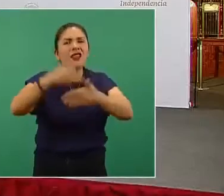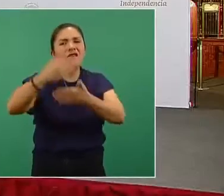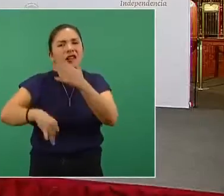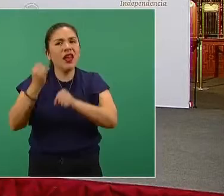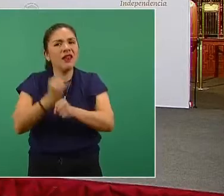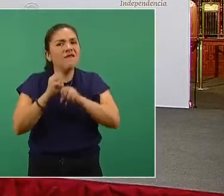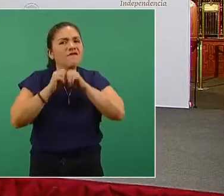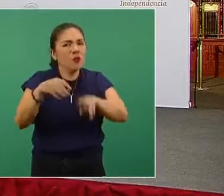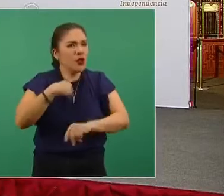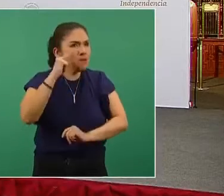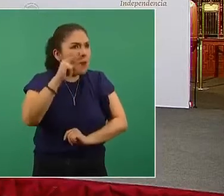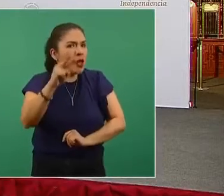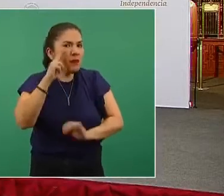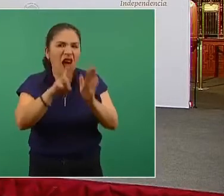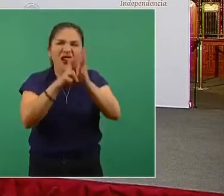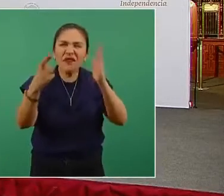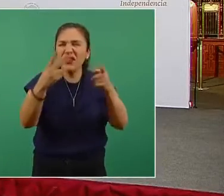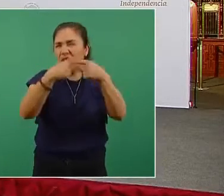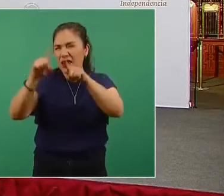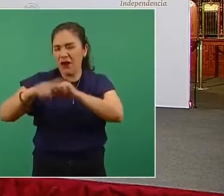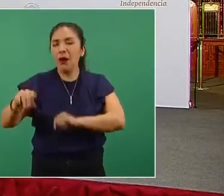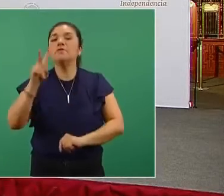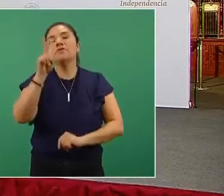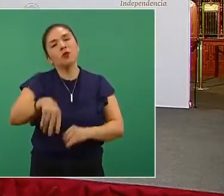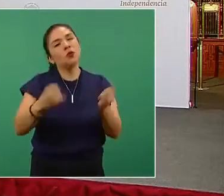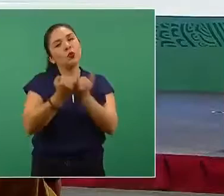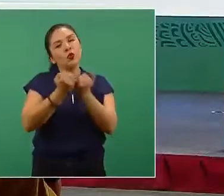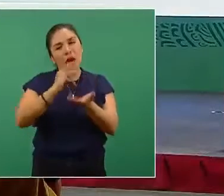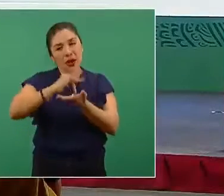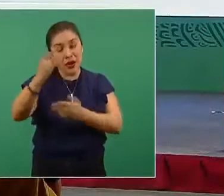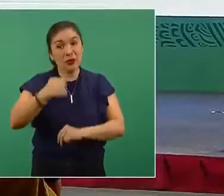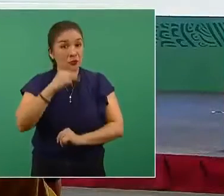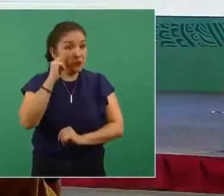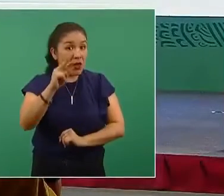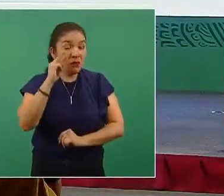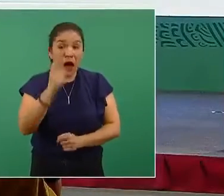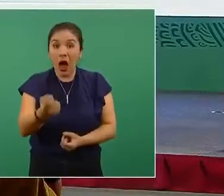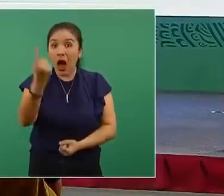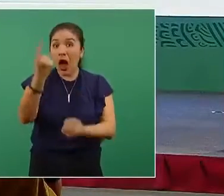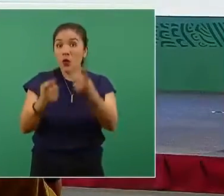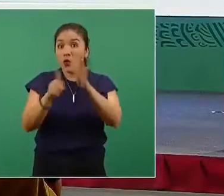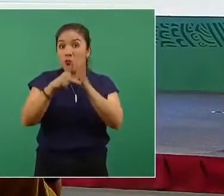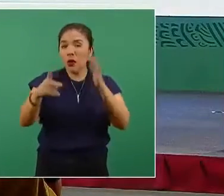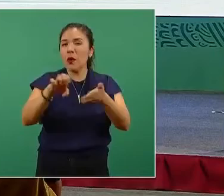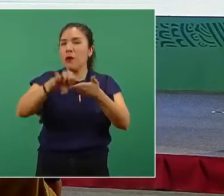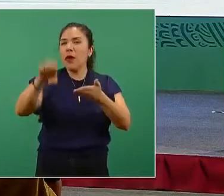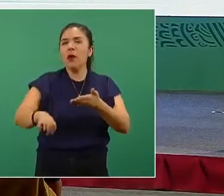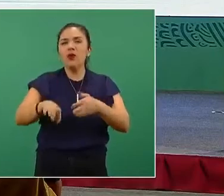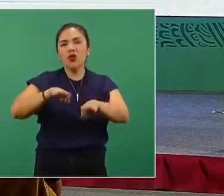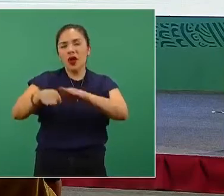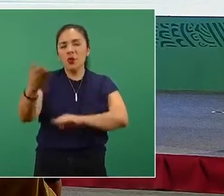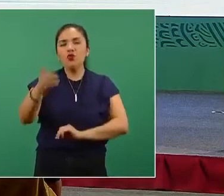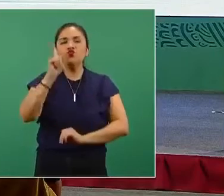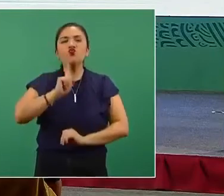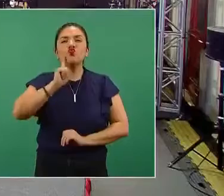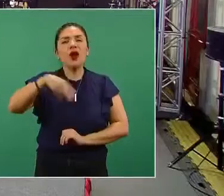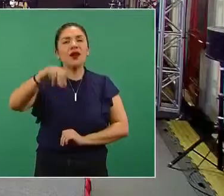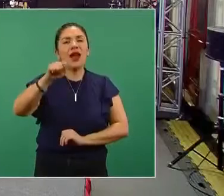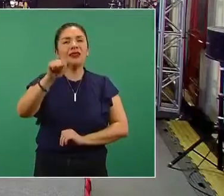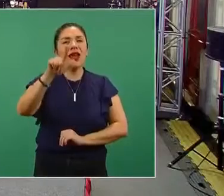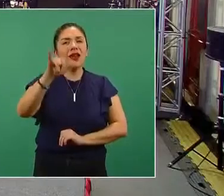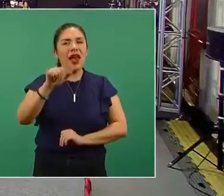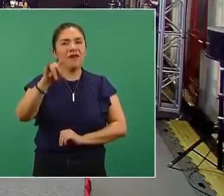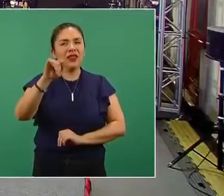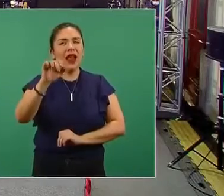que notamos en algunos medios, también queremos agradecer. Hemos visto que algunos periódicos, por ejemplo, en el que trabaja Natalia Vitela, el Reforma,